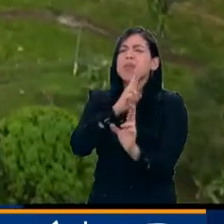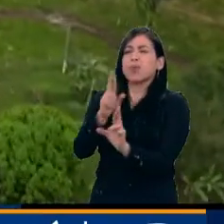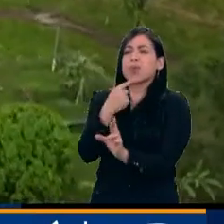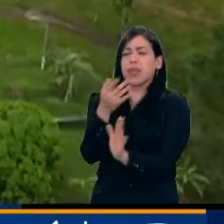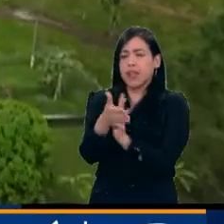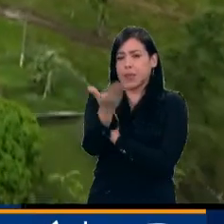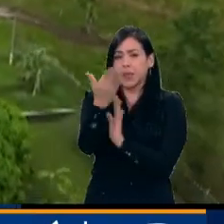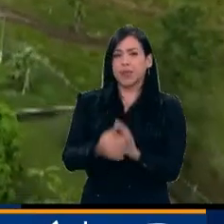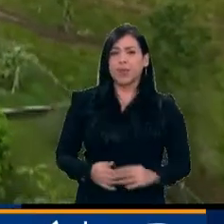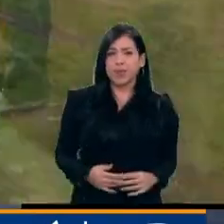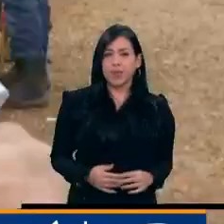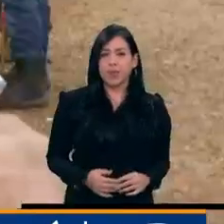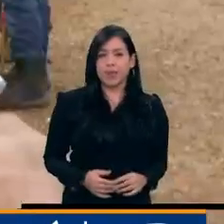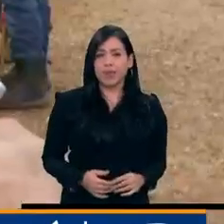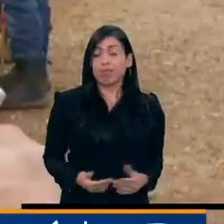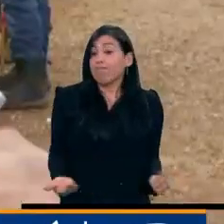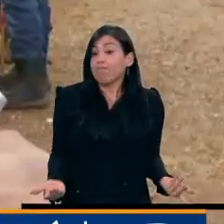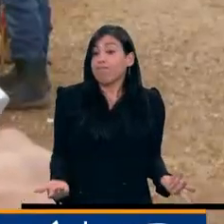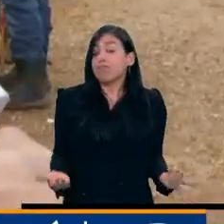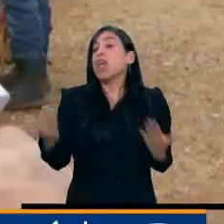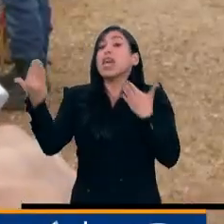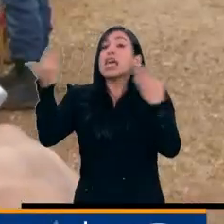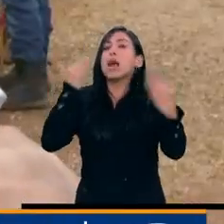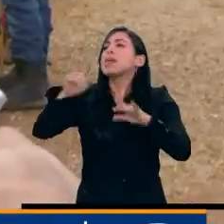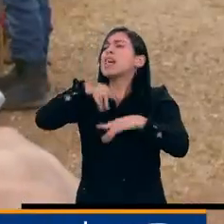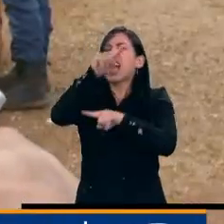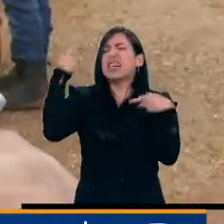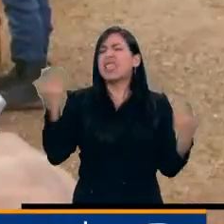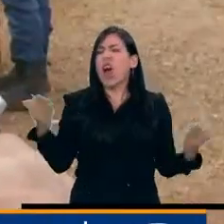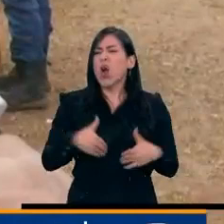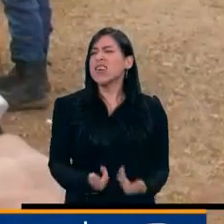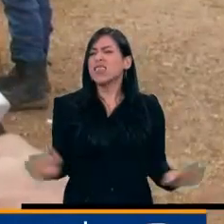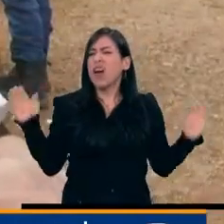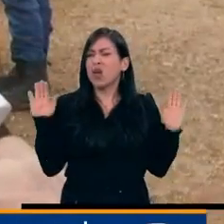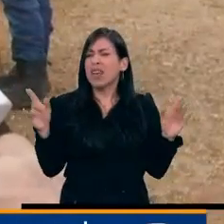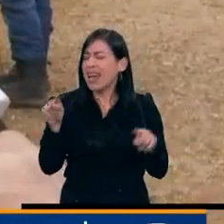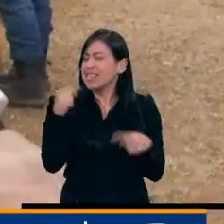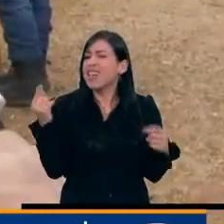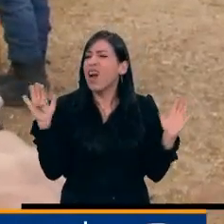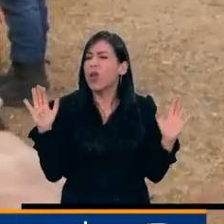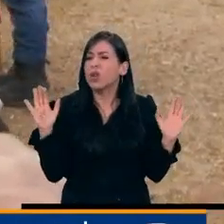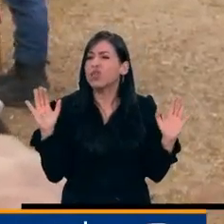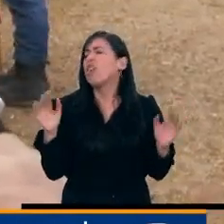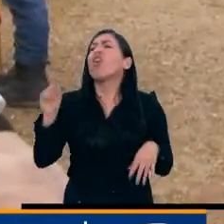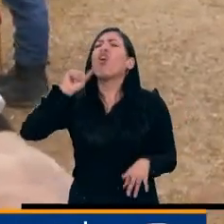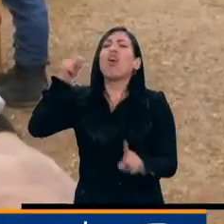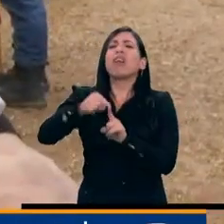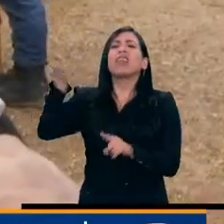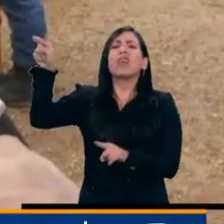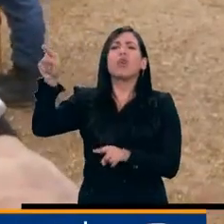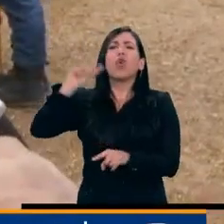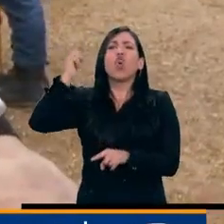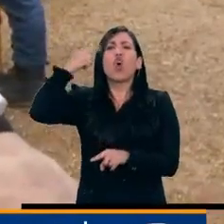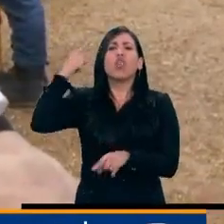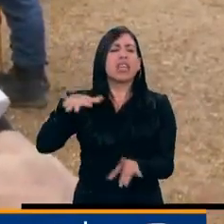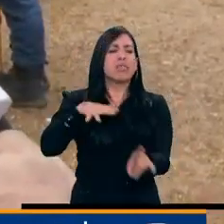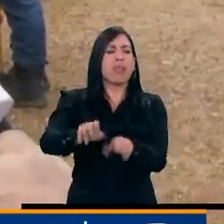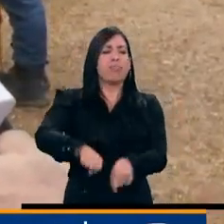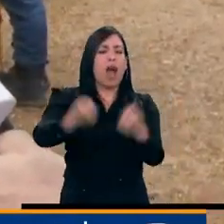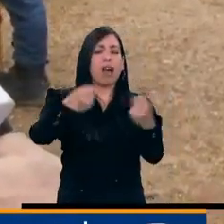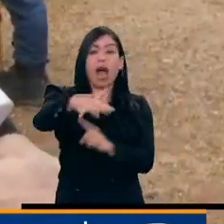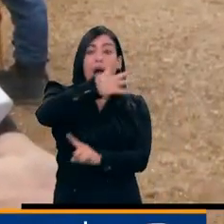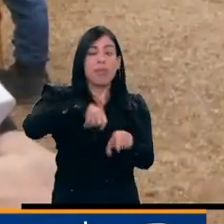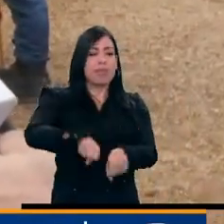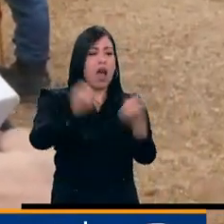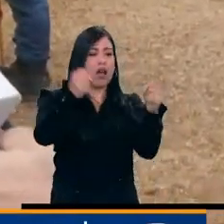dijo. Entonces los campesinos nos cansamos, estamos cansados de que ellos lo único que vienen a hacer es daño al